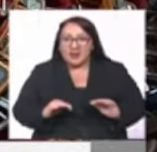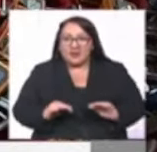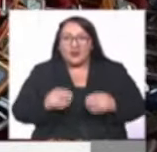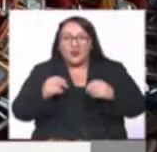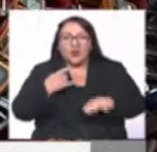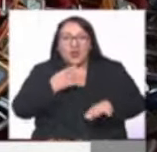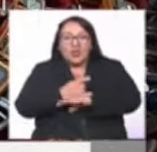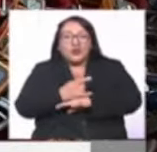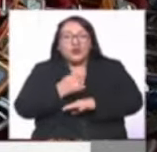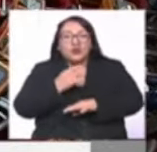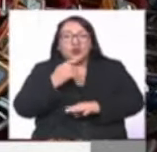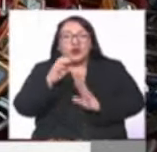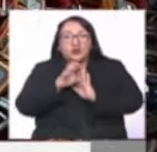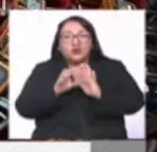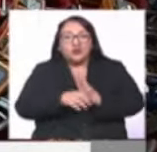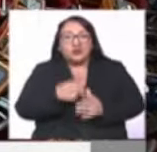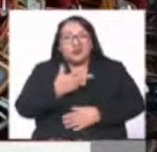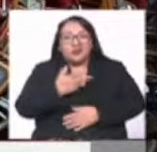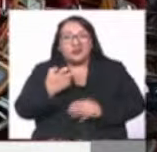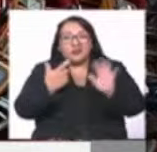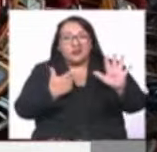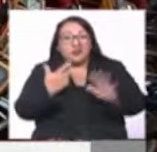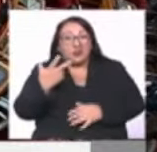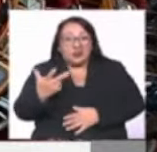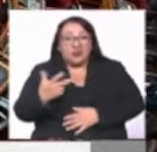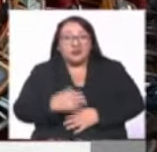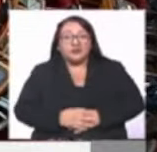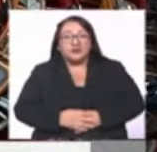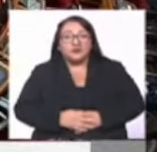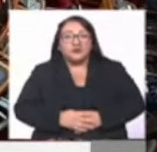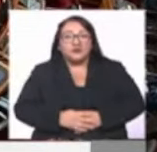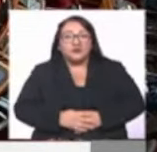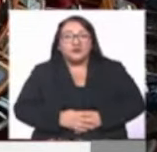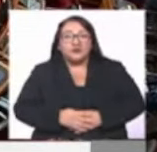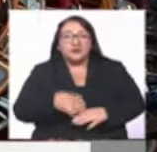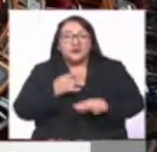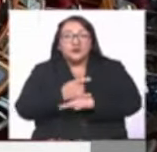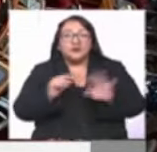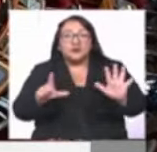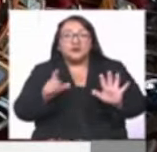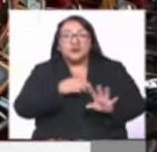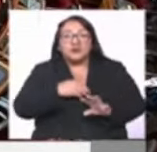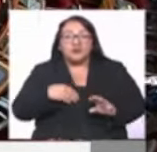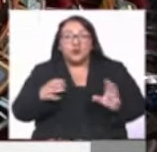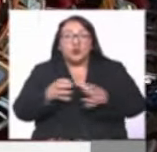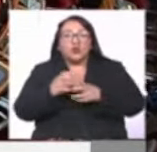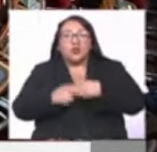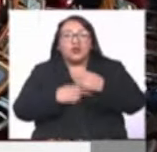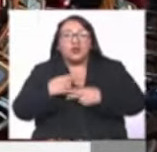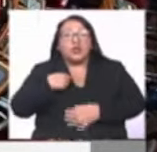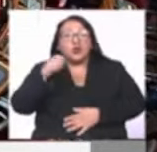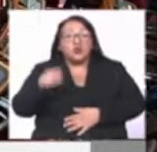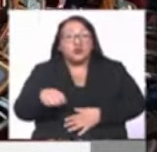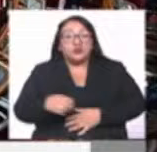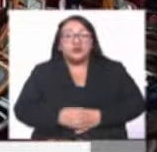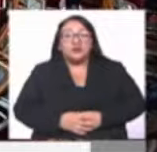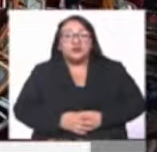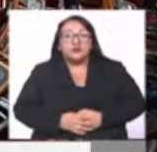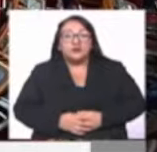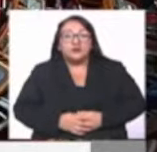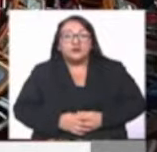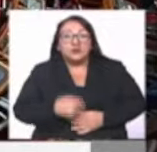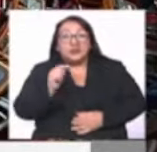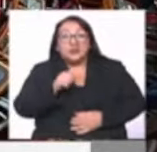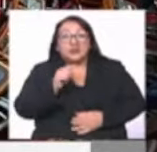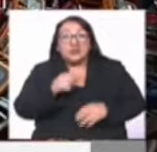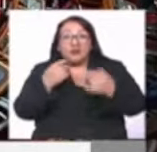denuncia constitucional 373 contra siete miembros de la junta Nacional de justicia este